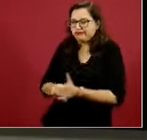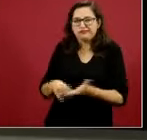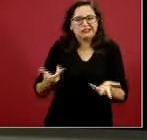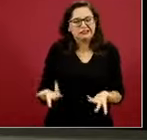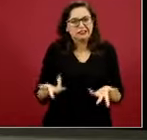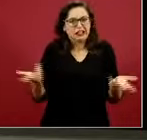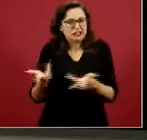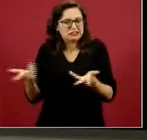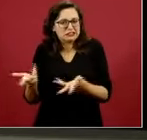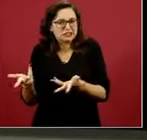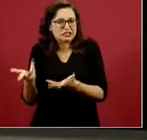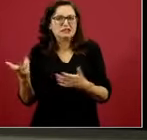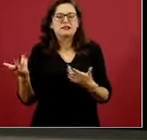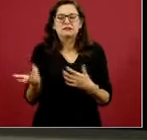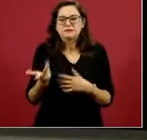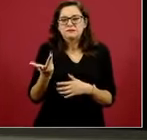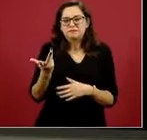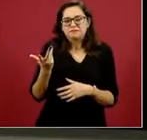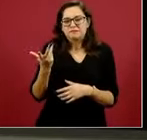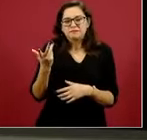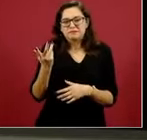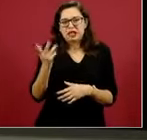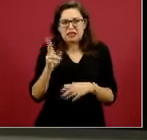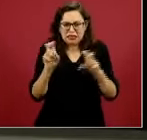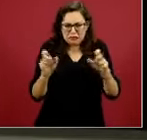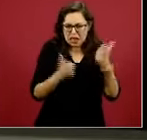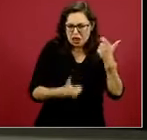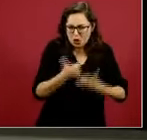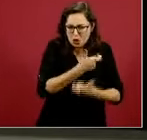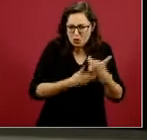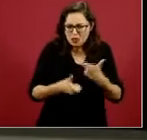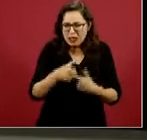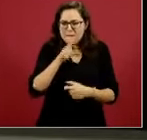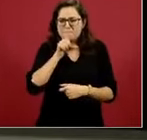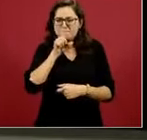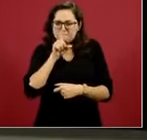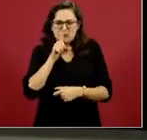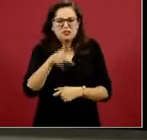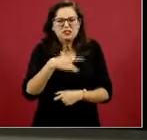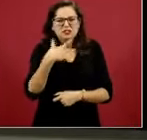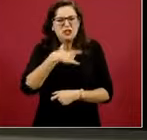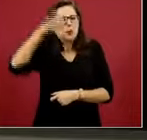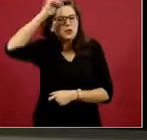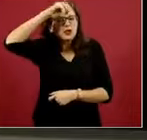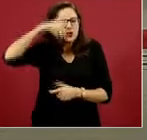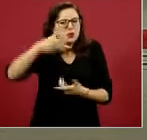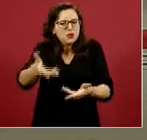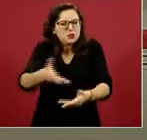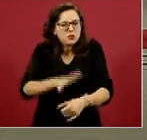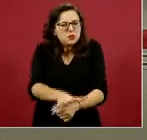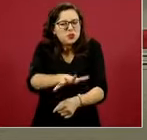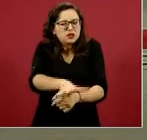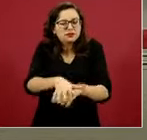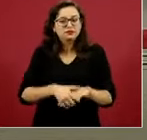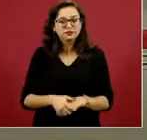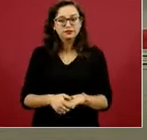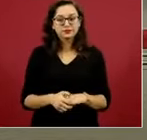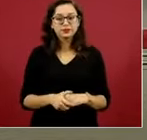cuestión económica. Entonces, bueno, no sé qué tener al respecto, ¿no? Sí, muchas